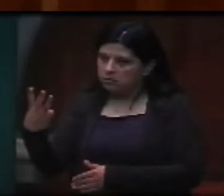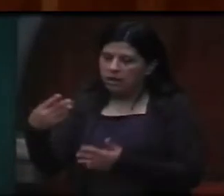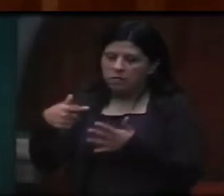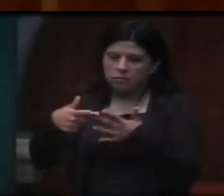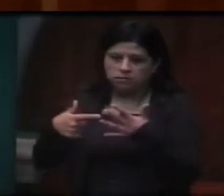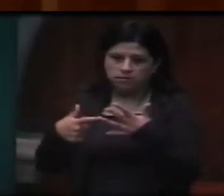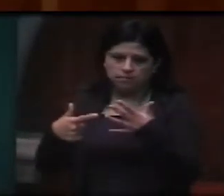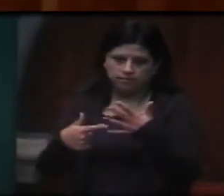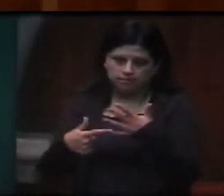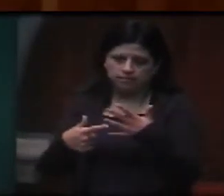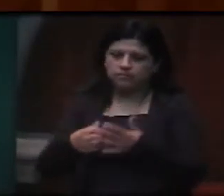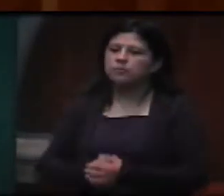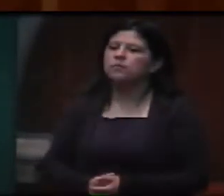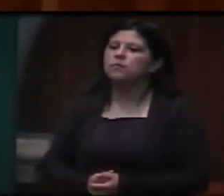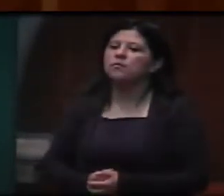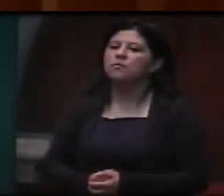Protección,